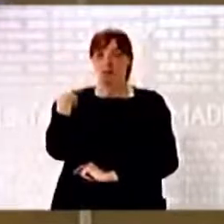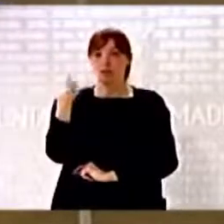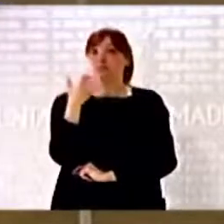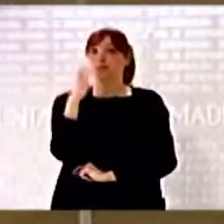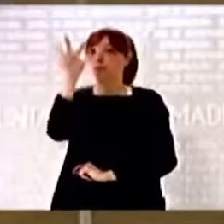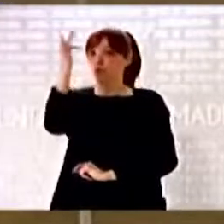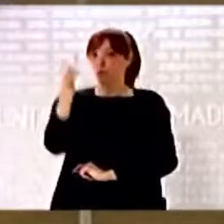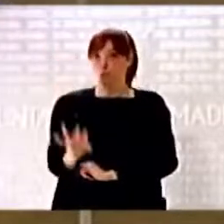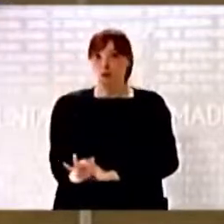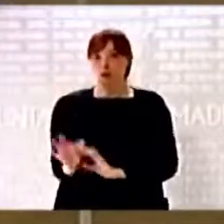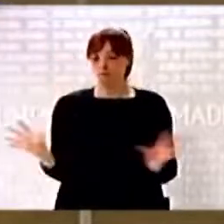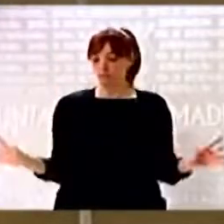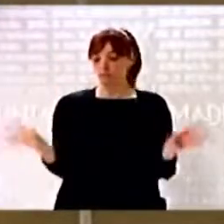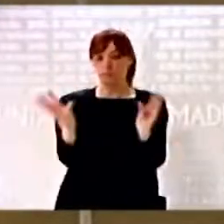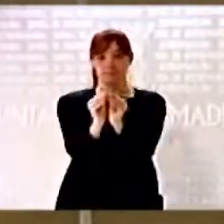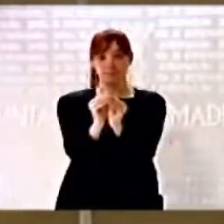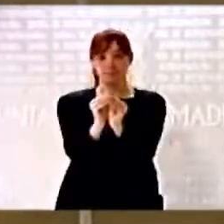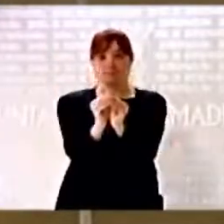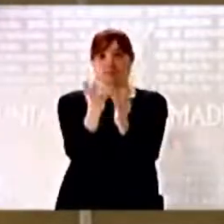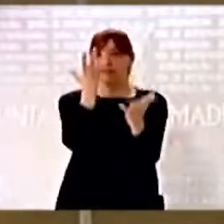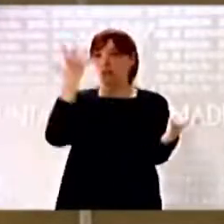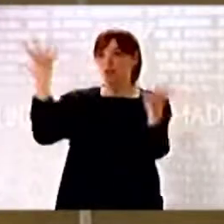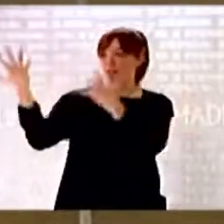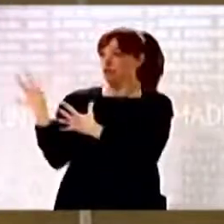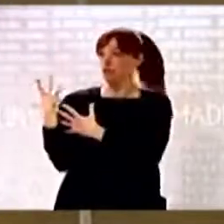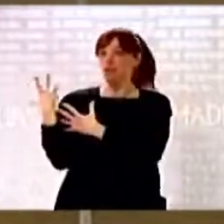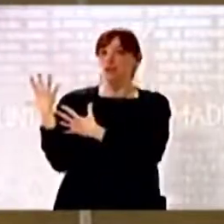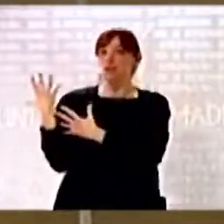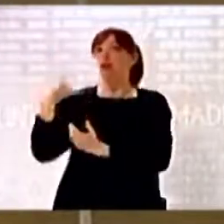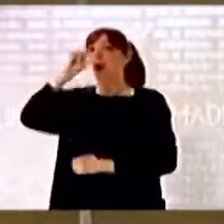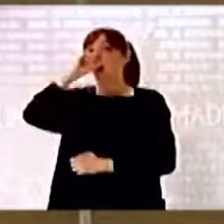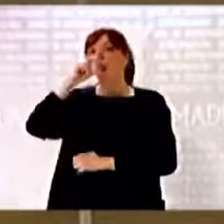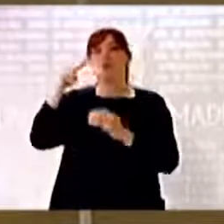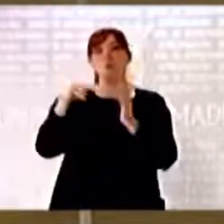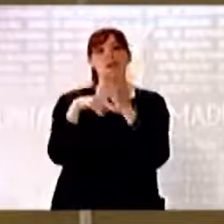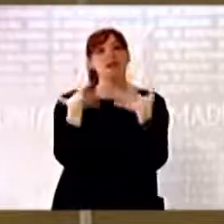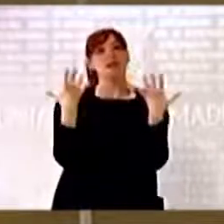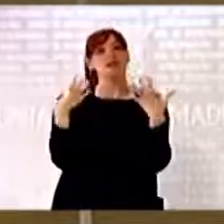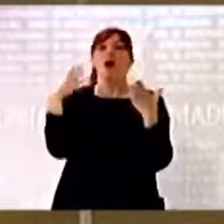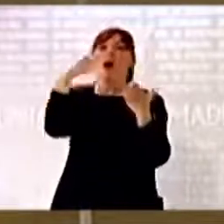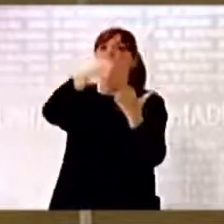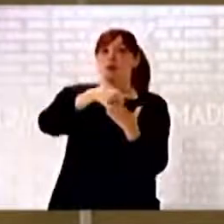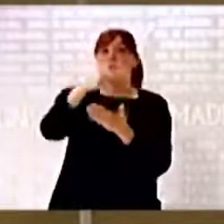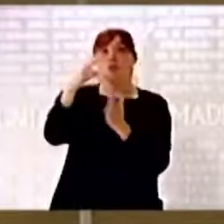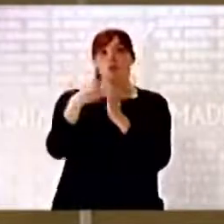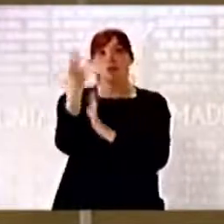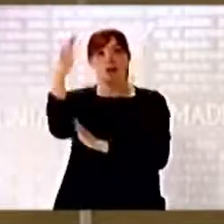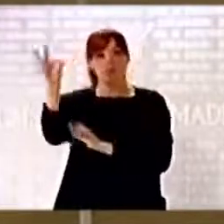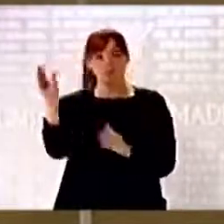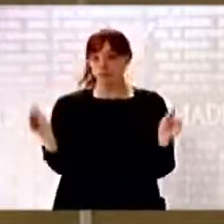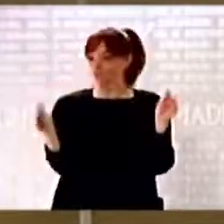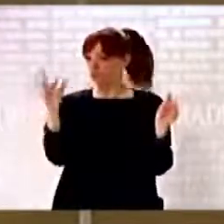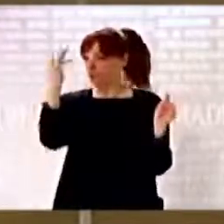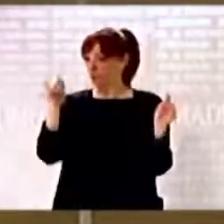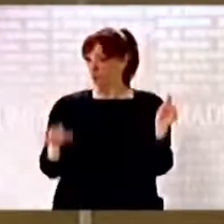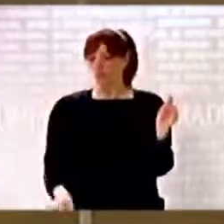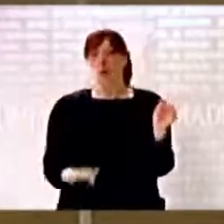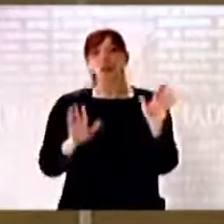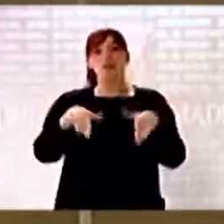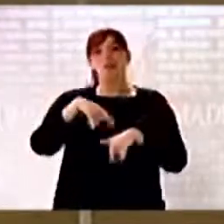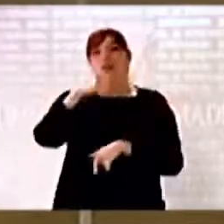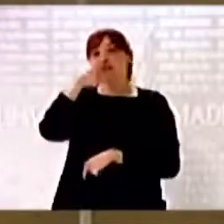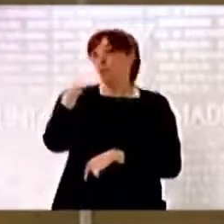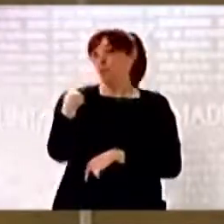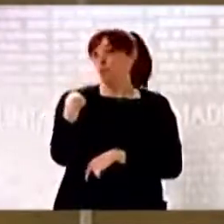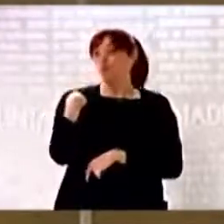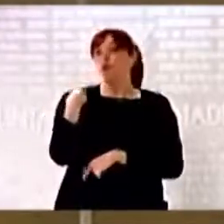sumamos los 10 últimos años, desde el año 2010 al año 2020, en el año 2021 se